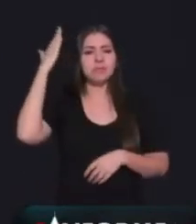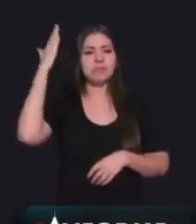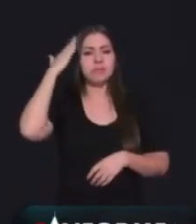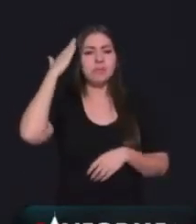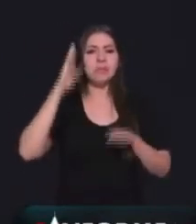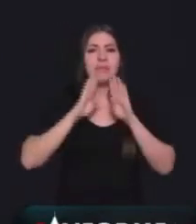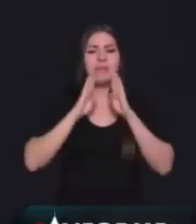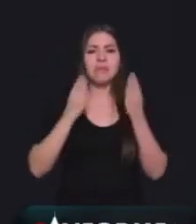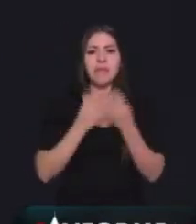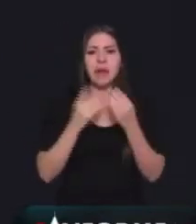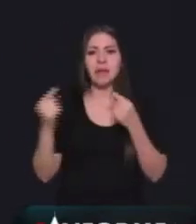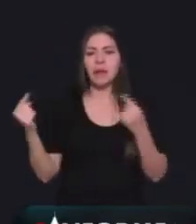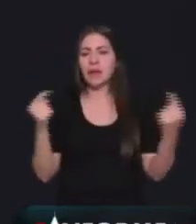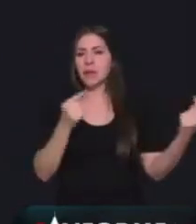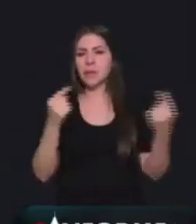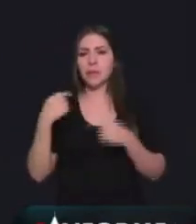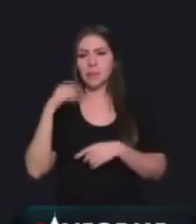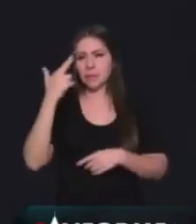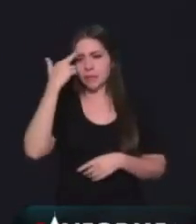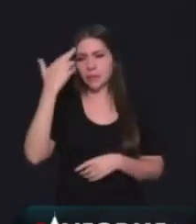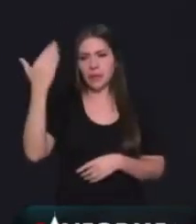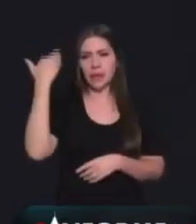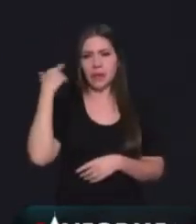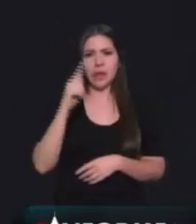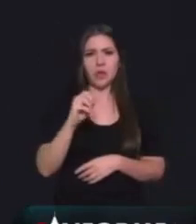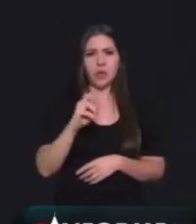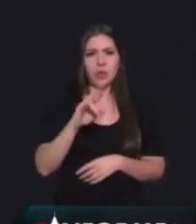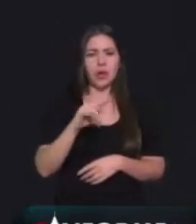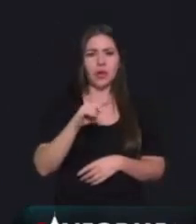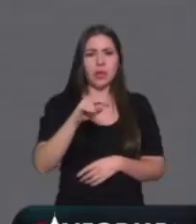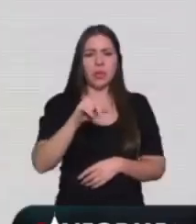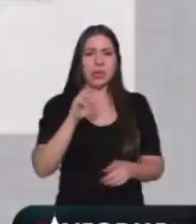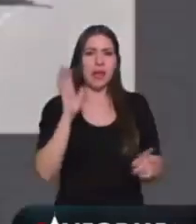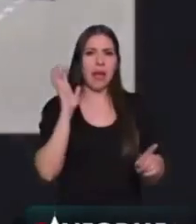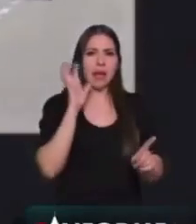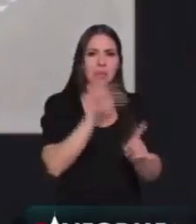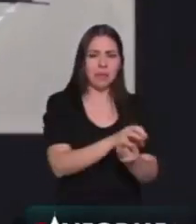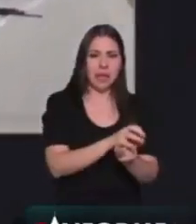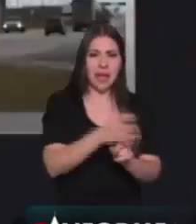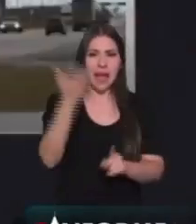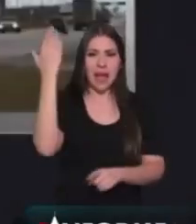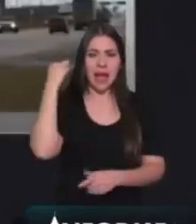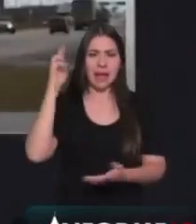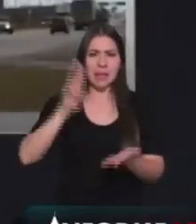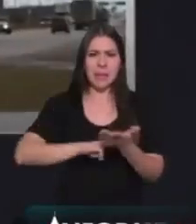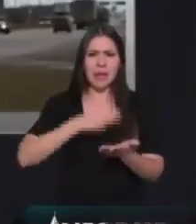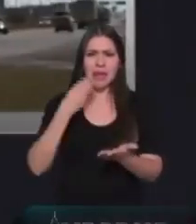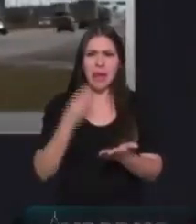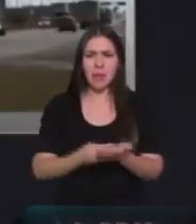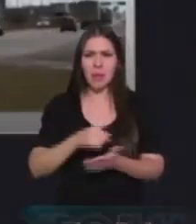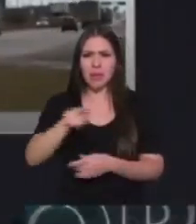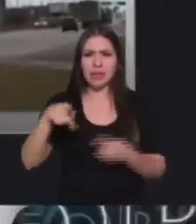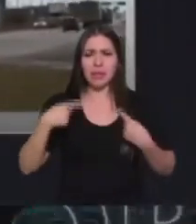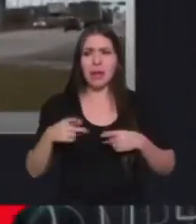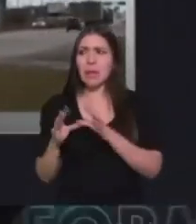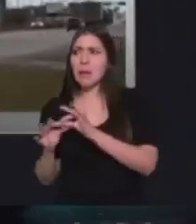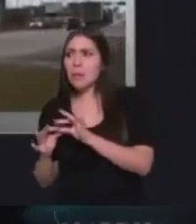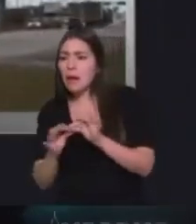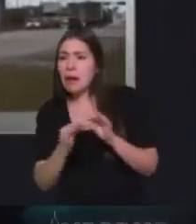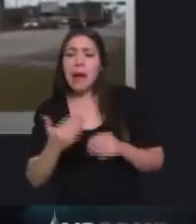fue abatido. Las personas en la ciudad de Matamoros argumentaban que había habido balaceras, que había